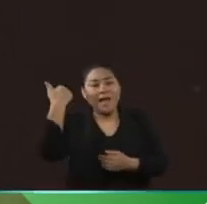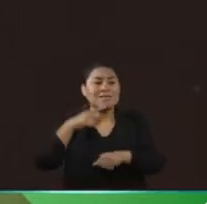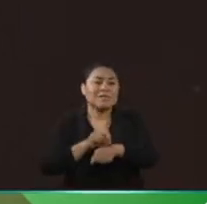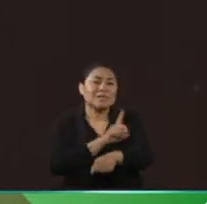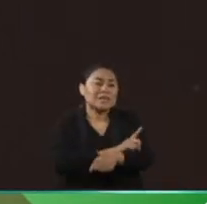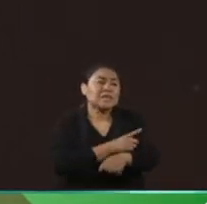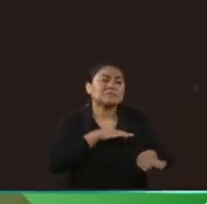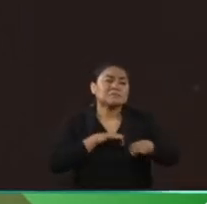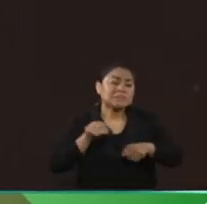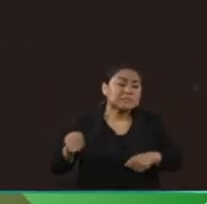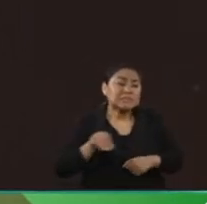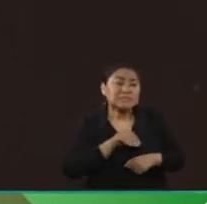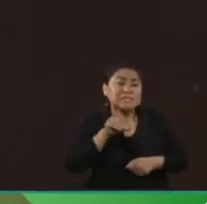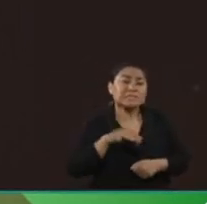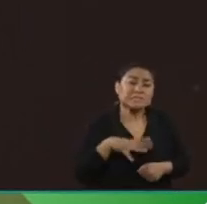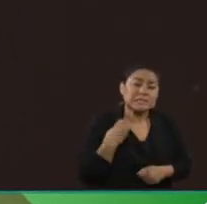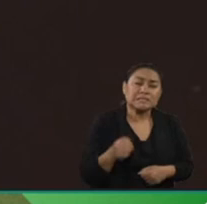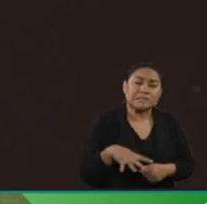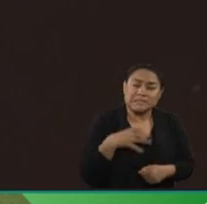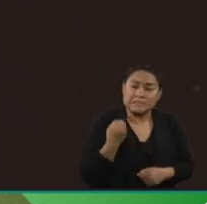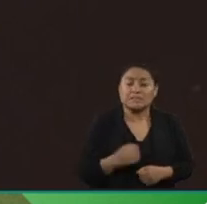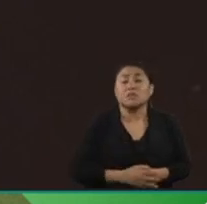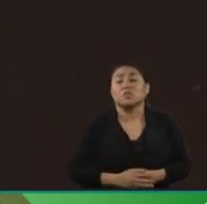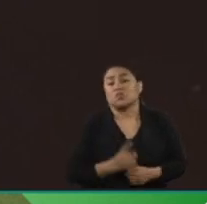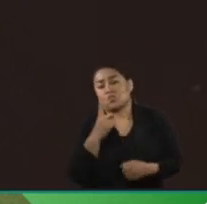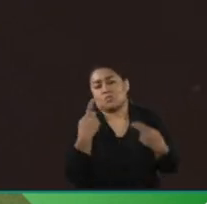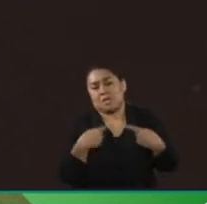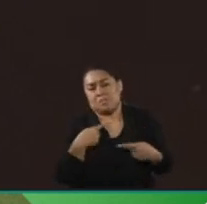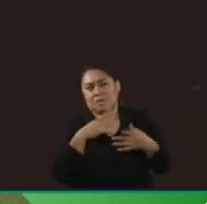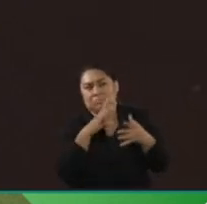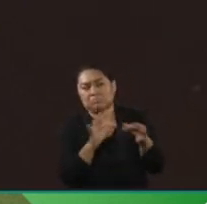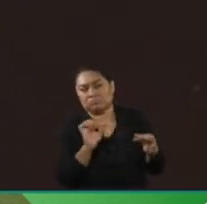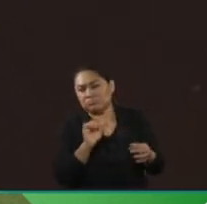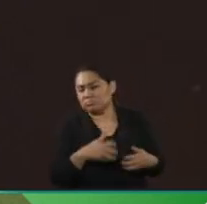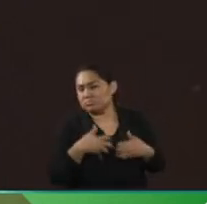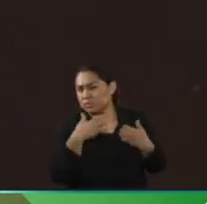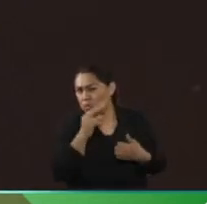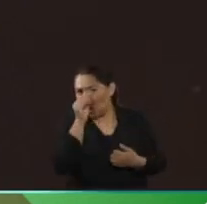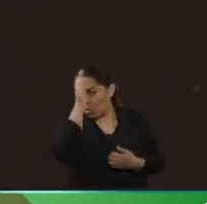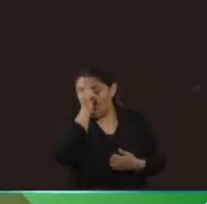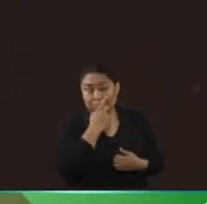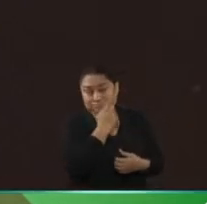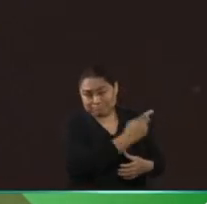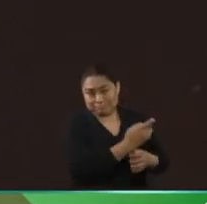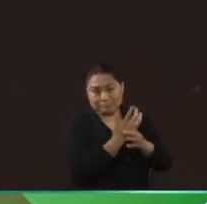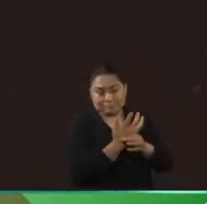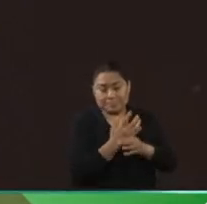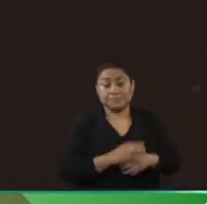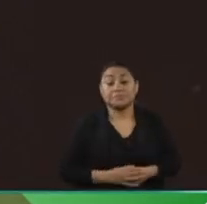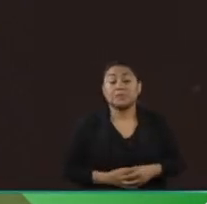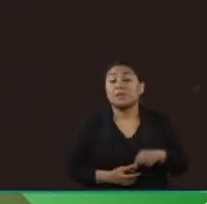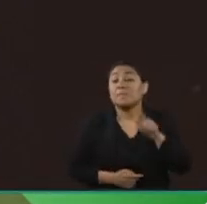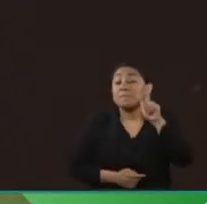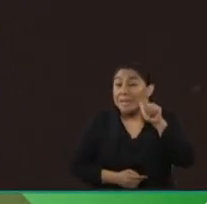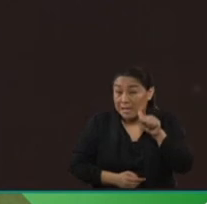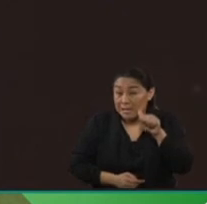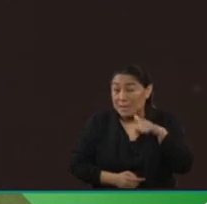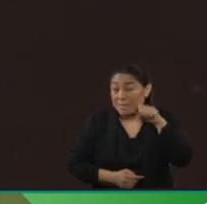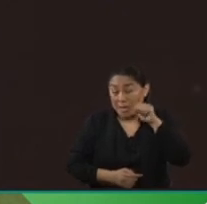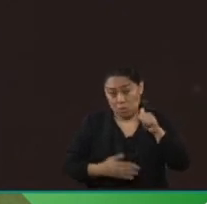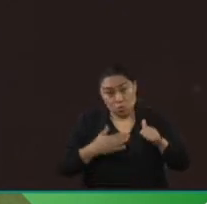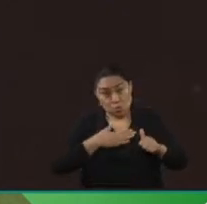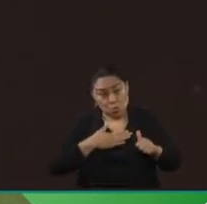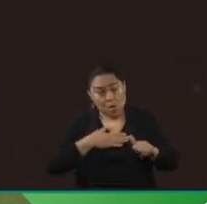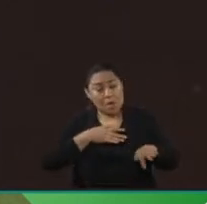mediante concursos rigurosos uno de ellos expresó su indignación con estas palabras mañana mi cargo que